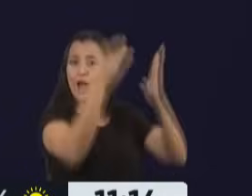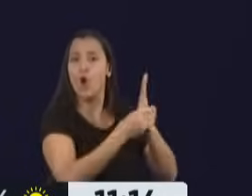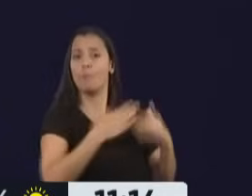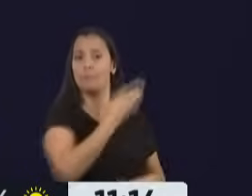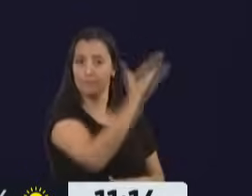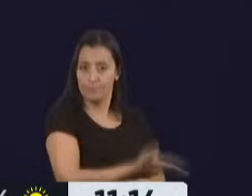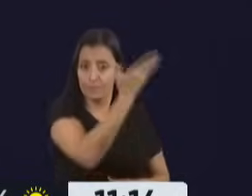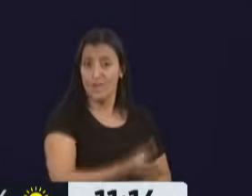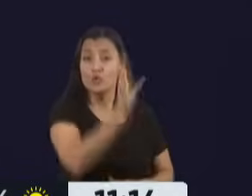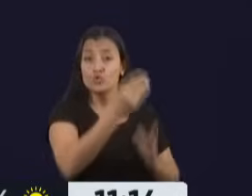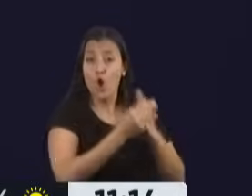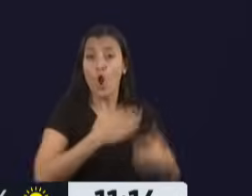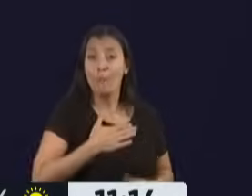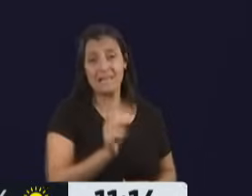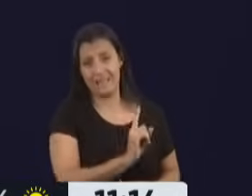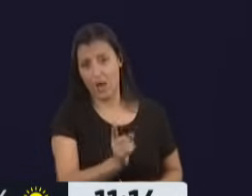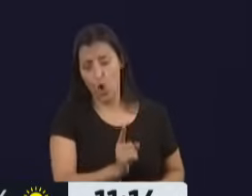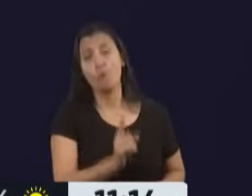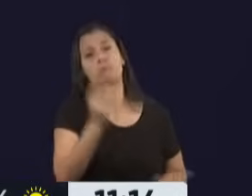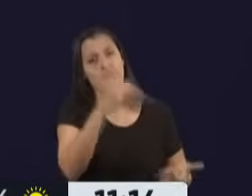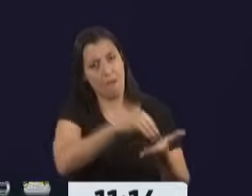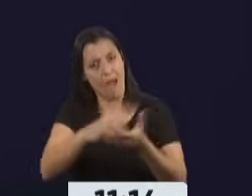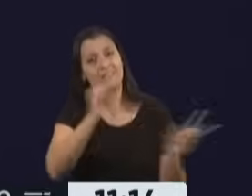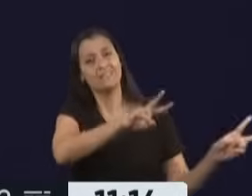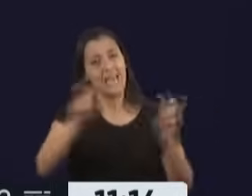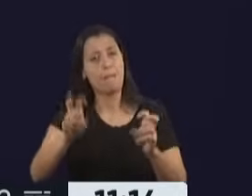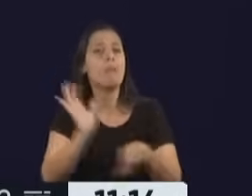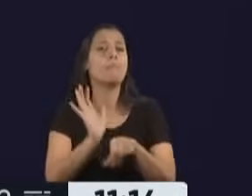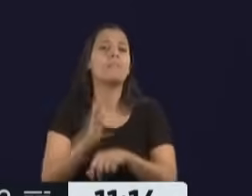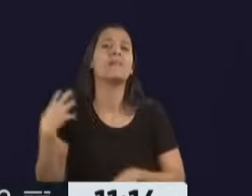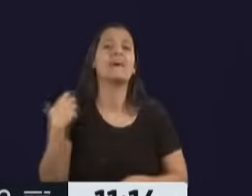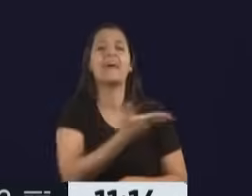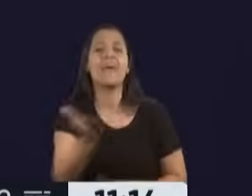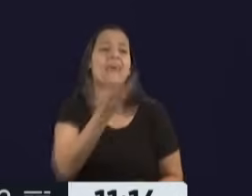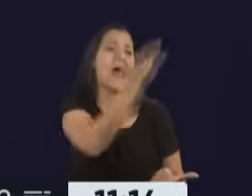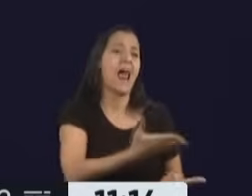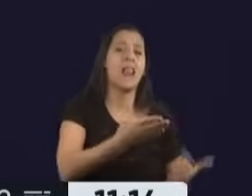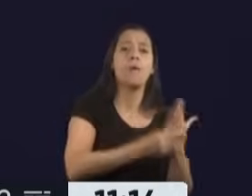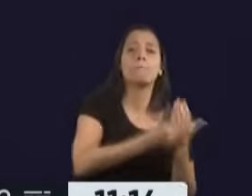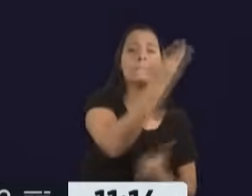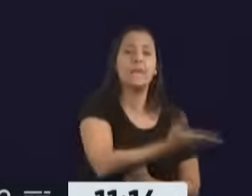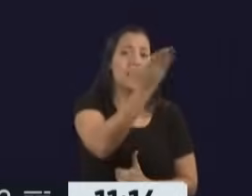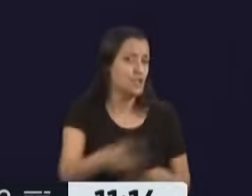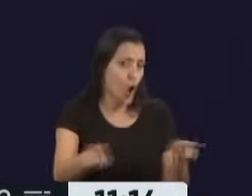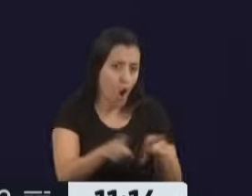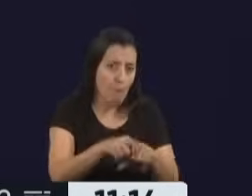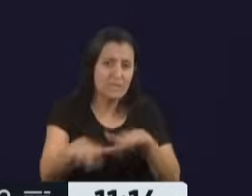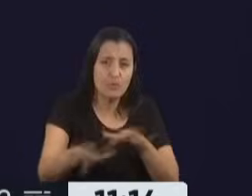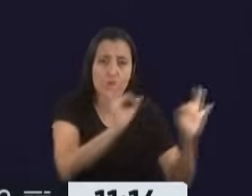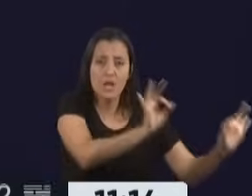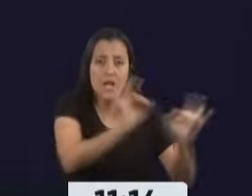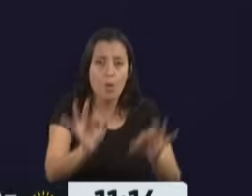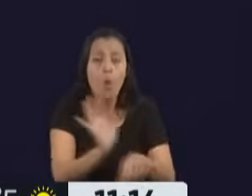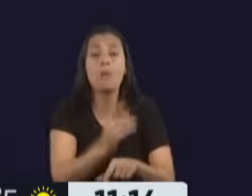digo la ministra Petovelo porque estamos hablando de capital humano, pero en general los ministros que han pasado por este tipo de transiciones efectivamente eligen para